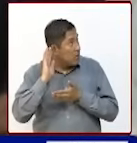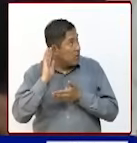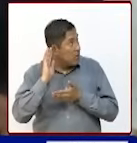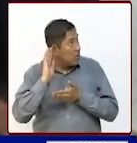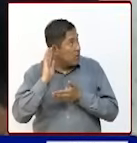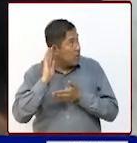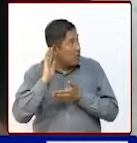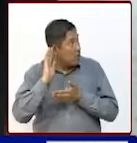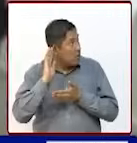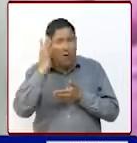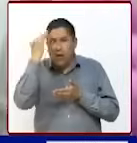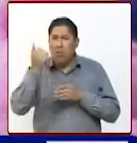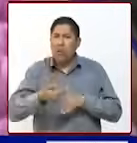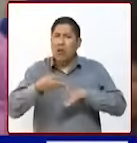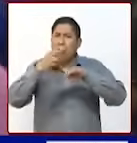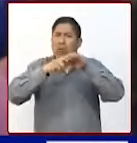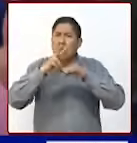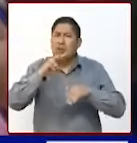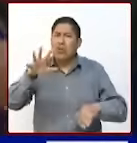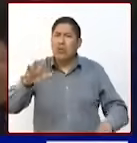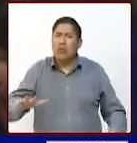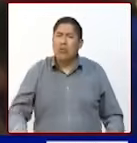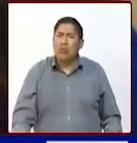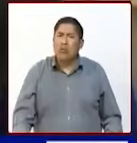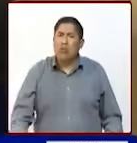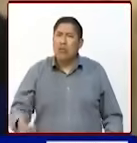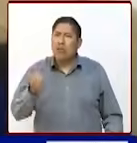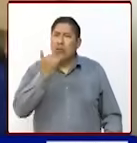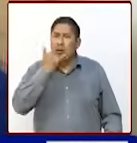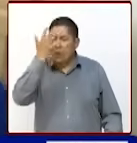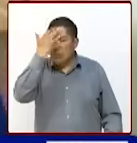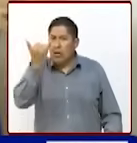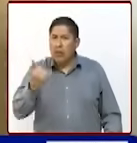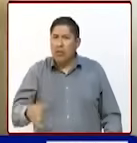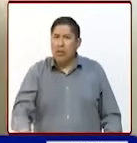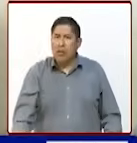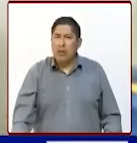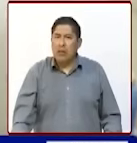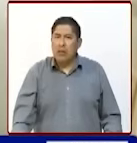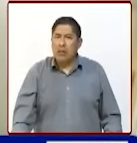25 están cobrando. ¿Por qué están cobrando 25, señora? ¿Qué se debe el incremento?